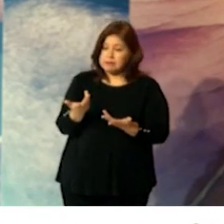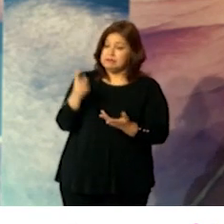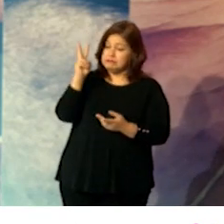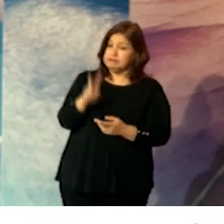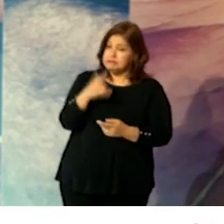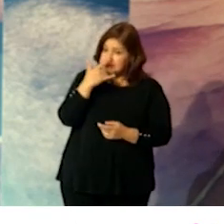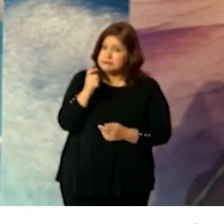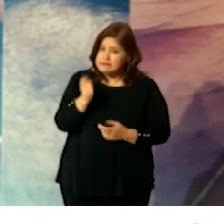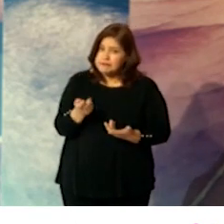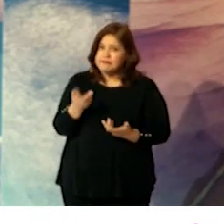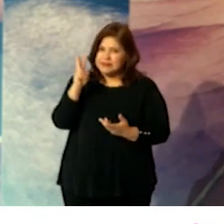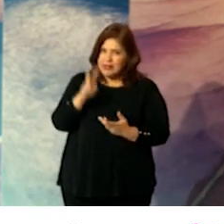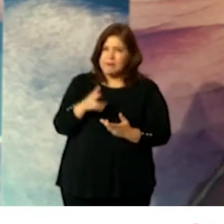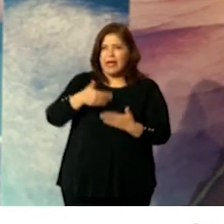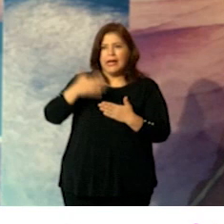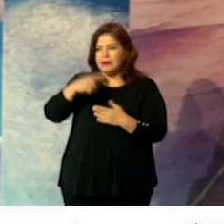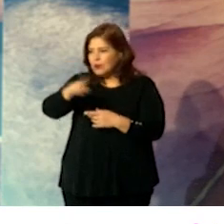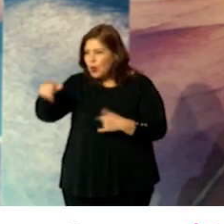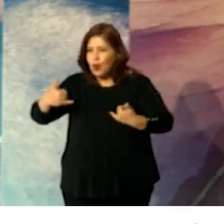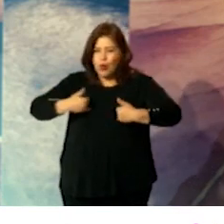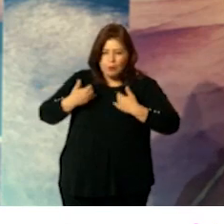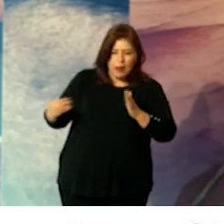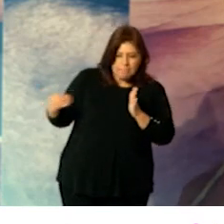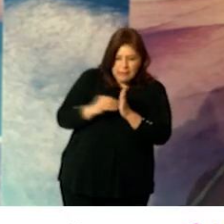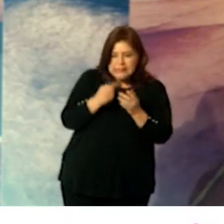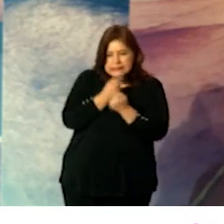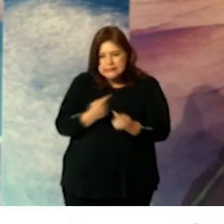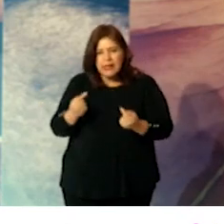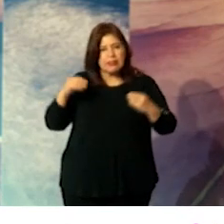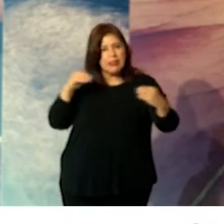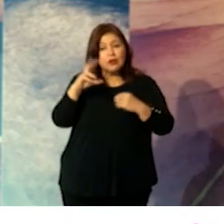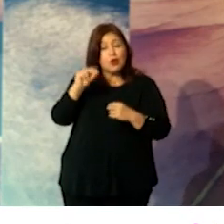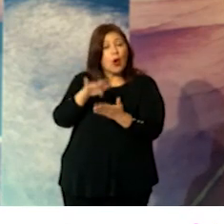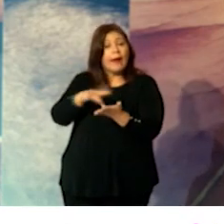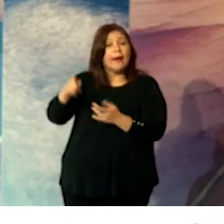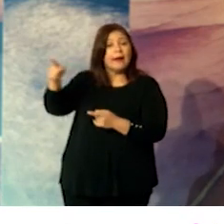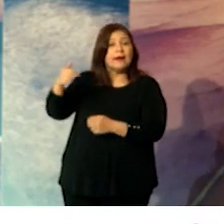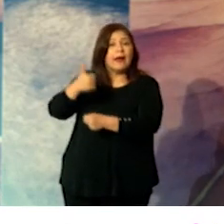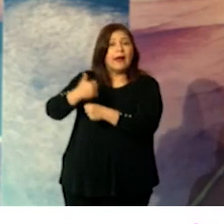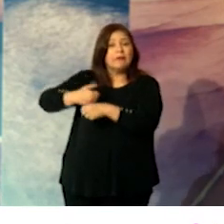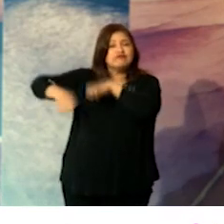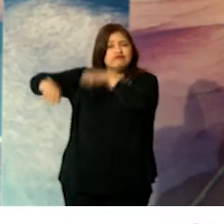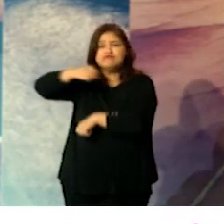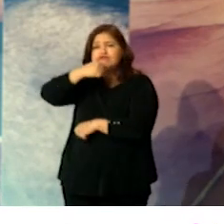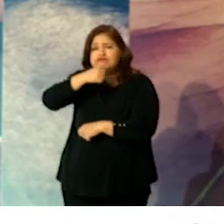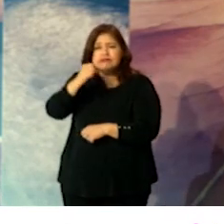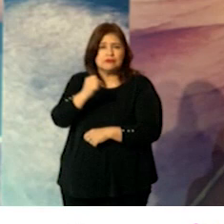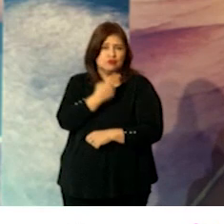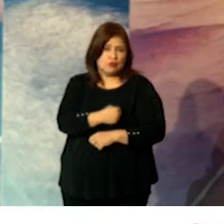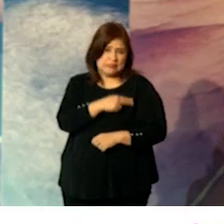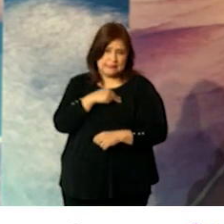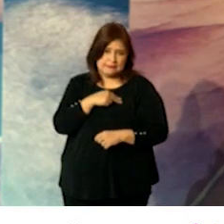no viene de los litigios de juventudes y de niñez, vienen de las abuelitas suizas. Cuando